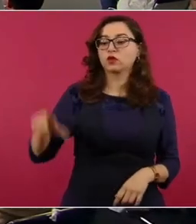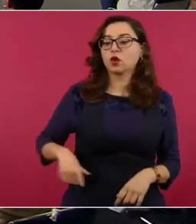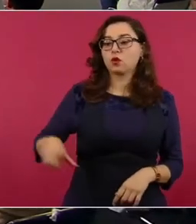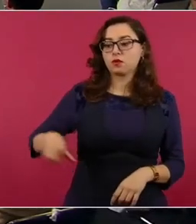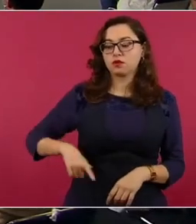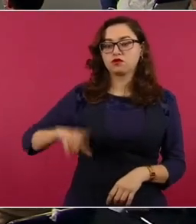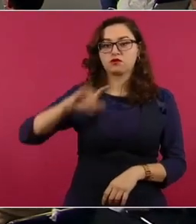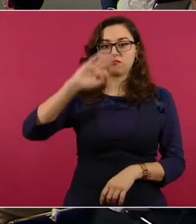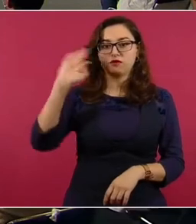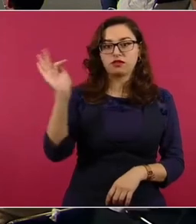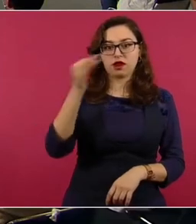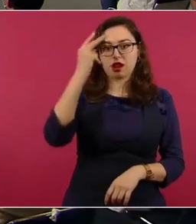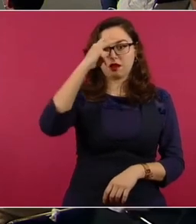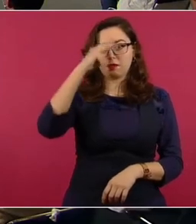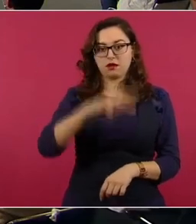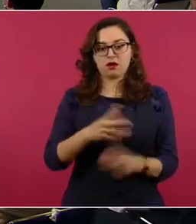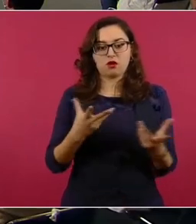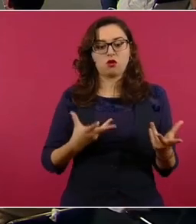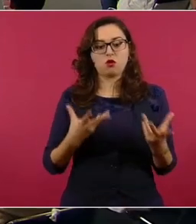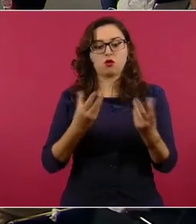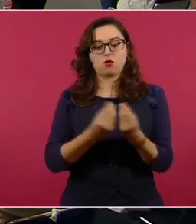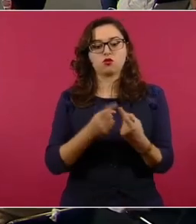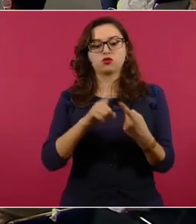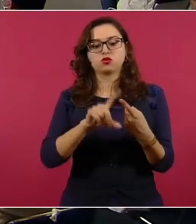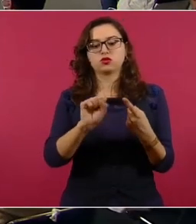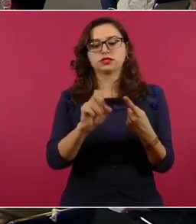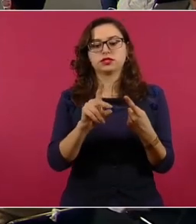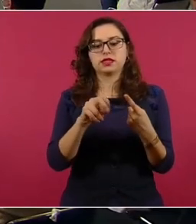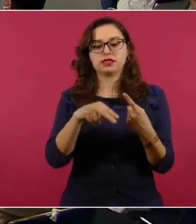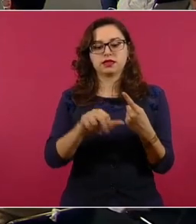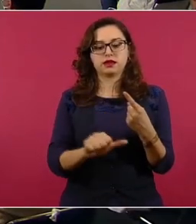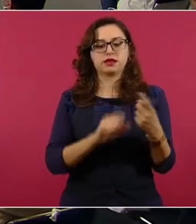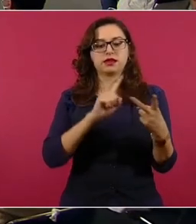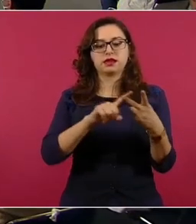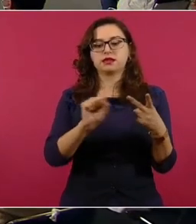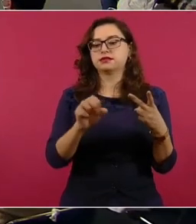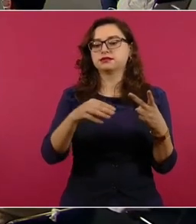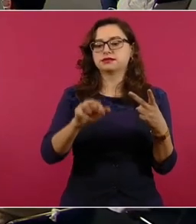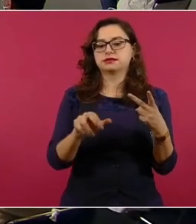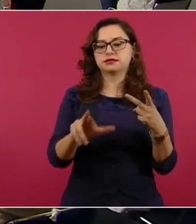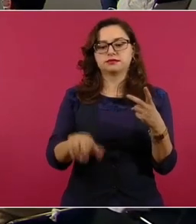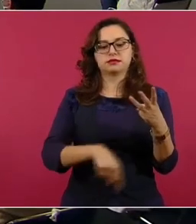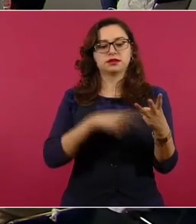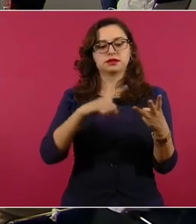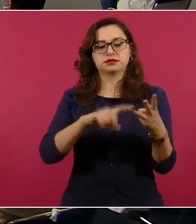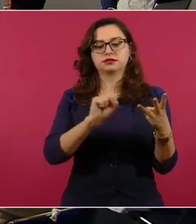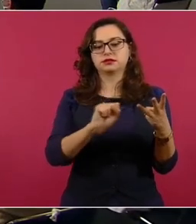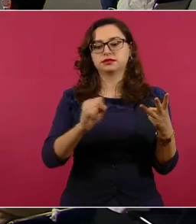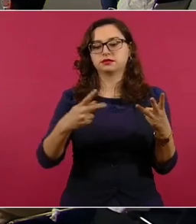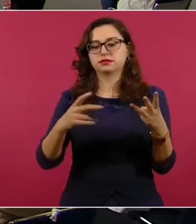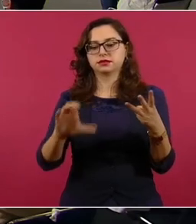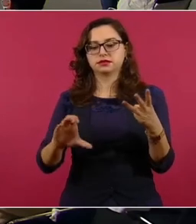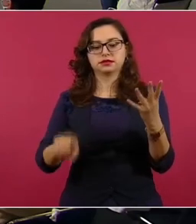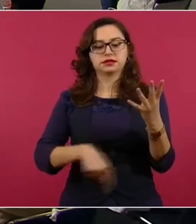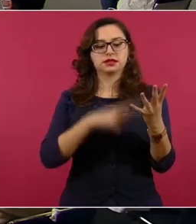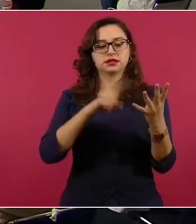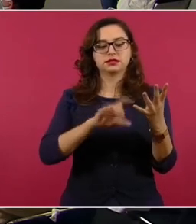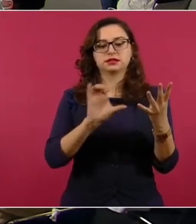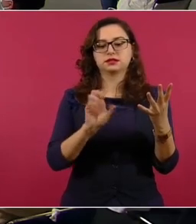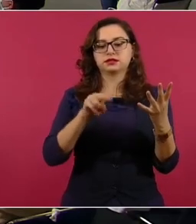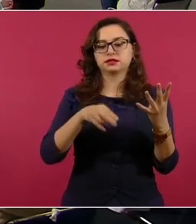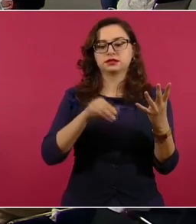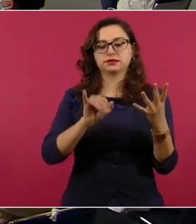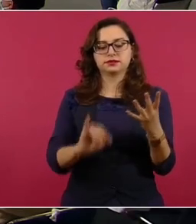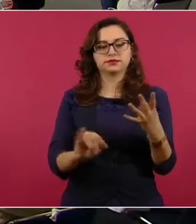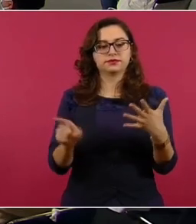de la Secretaría de la Defensa, de la Marina, de Seguridad y Protección Ciudadana, del Centro Nacional de